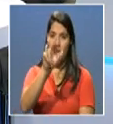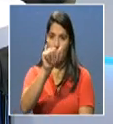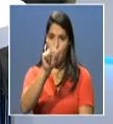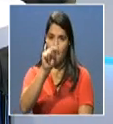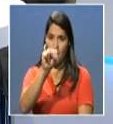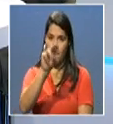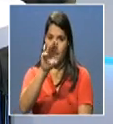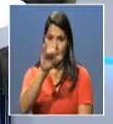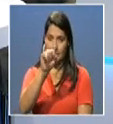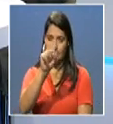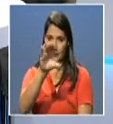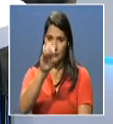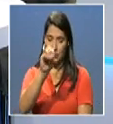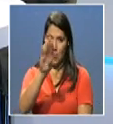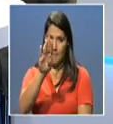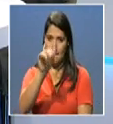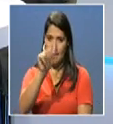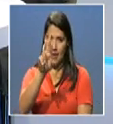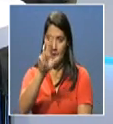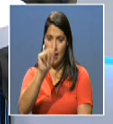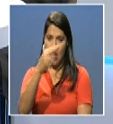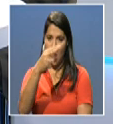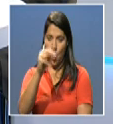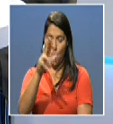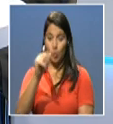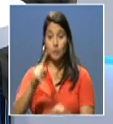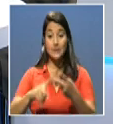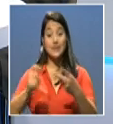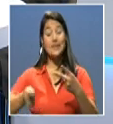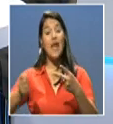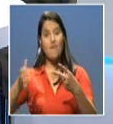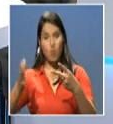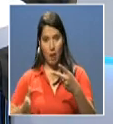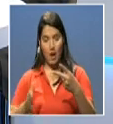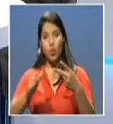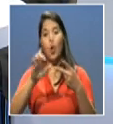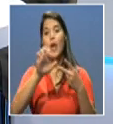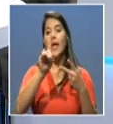vía telefónica está con nosotros también don Egual Acuña, que es abogado penalista. Muy buenas noches